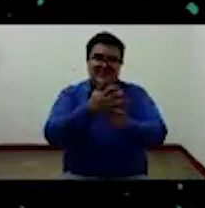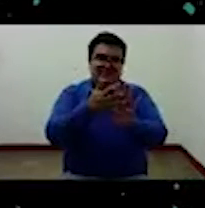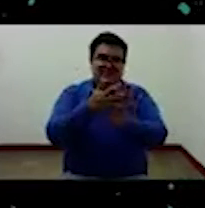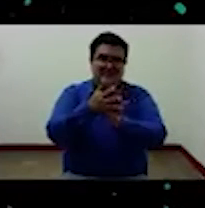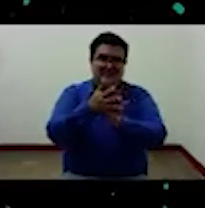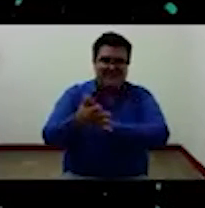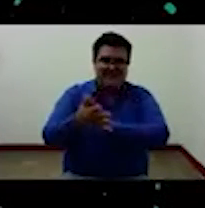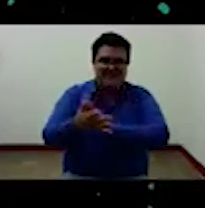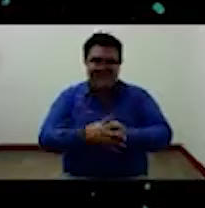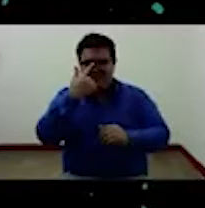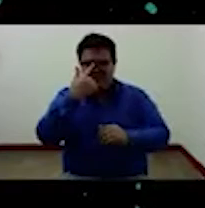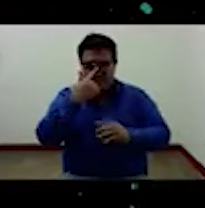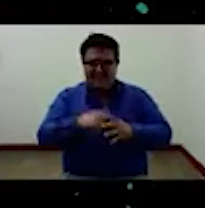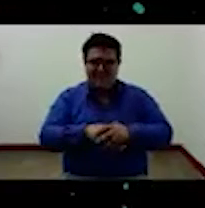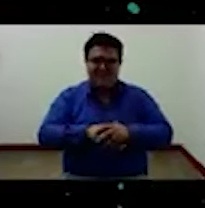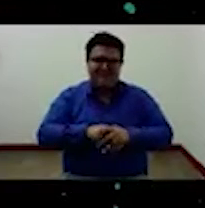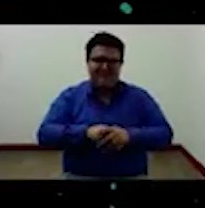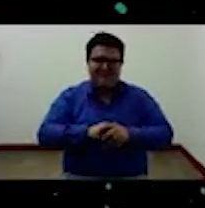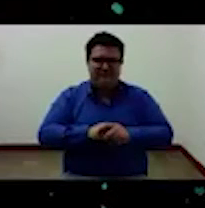Quiero hacer unas